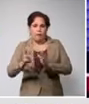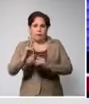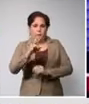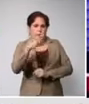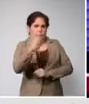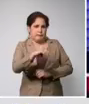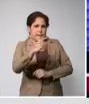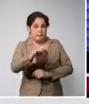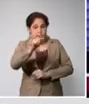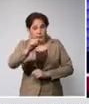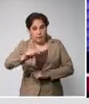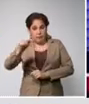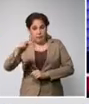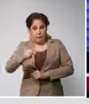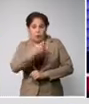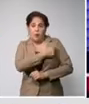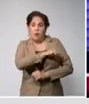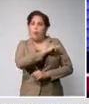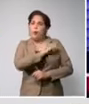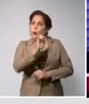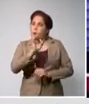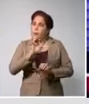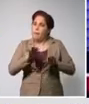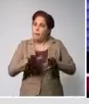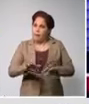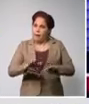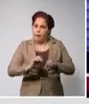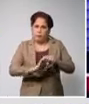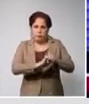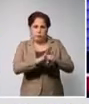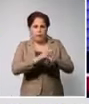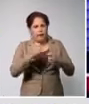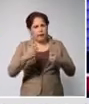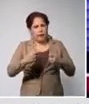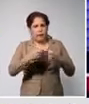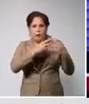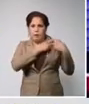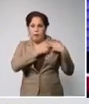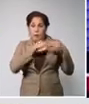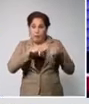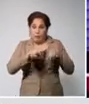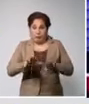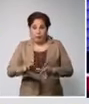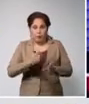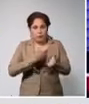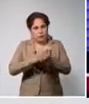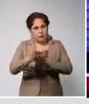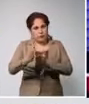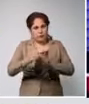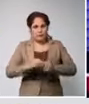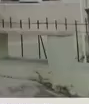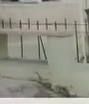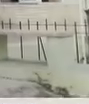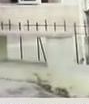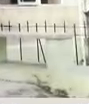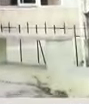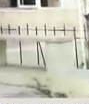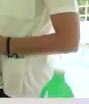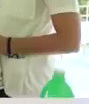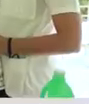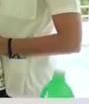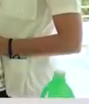pero usted mantenga las medidas de contención contra la pandemia. Vamos a una pausa y enseguida estamos de vuelta.